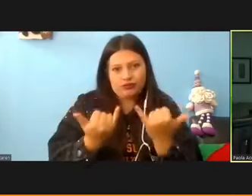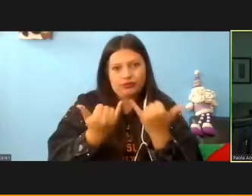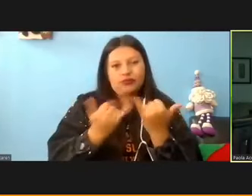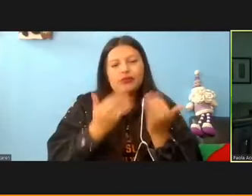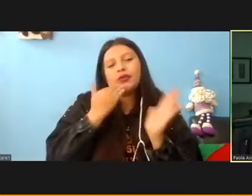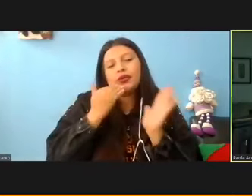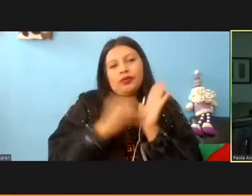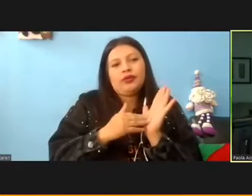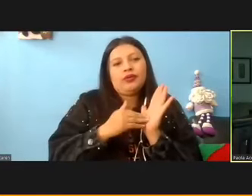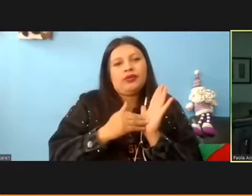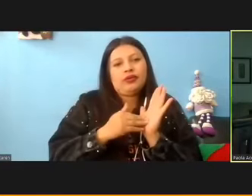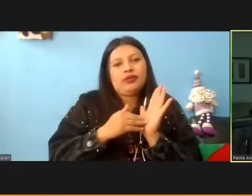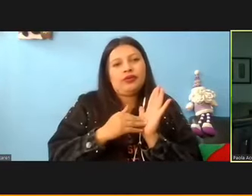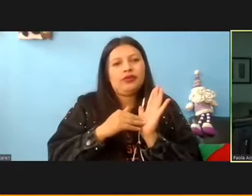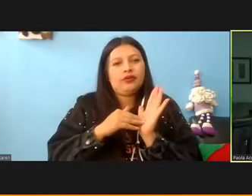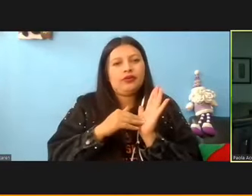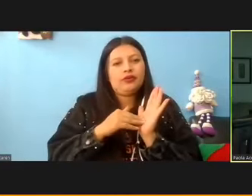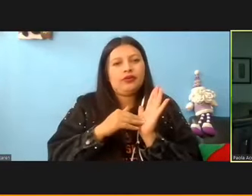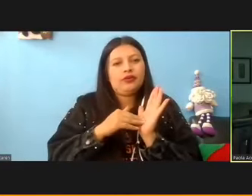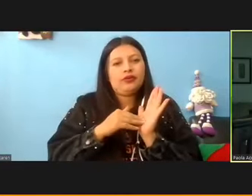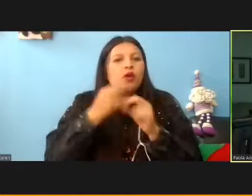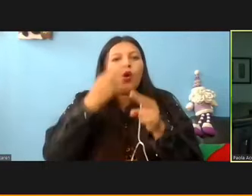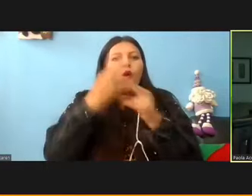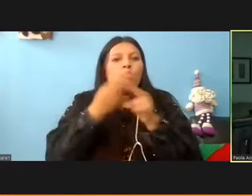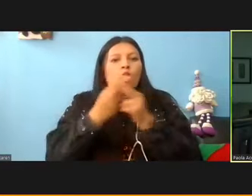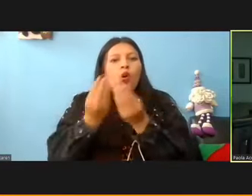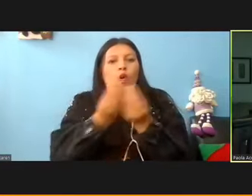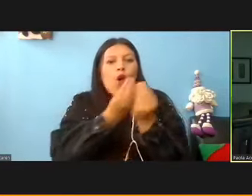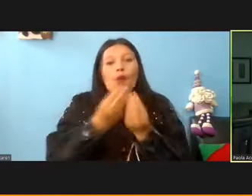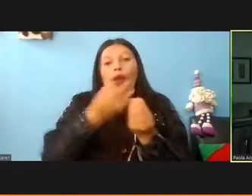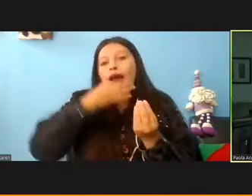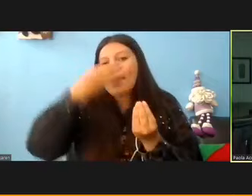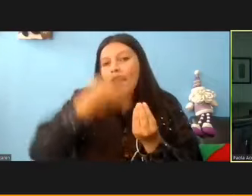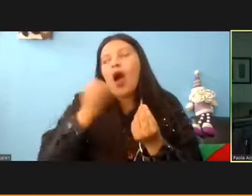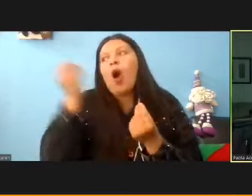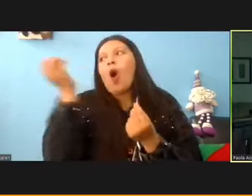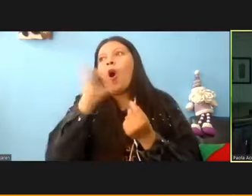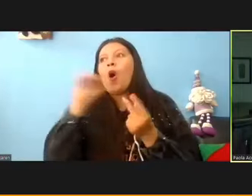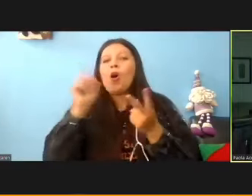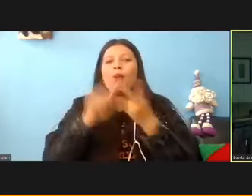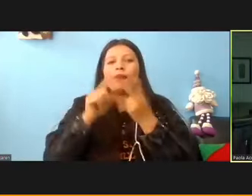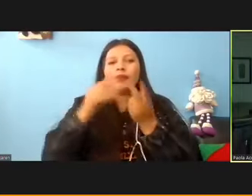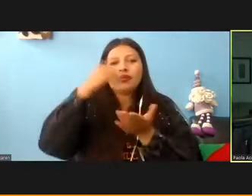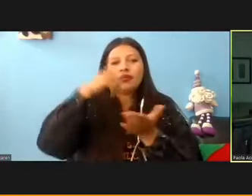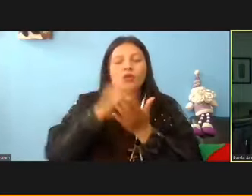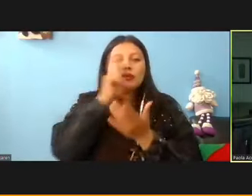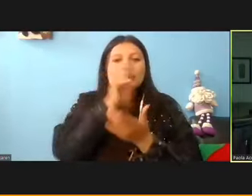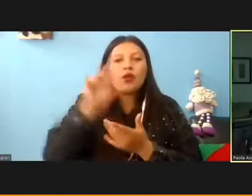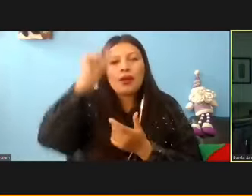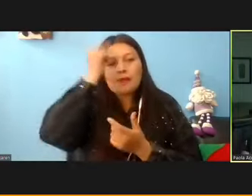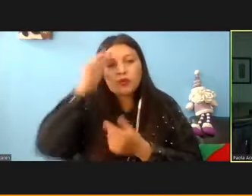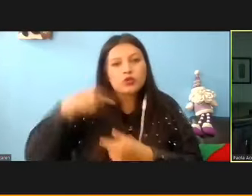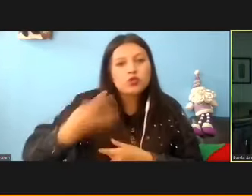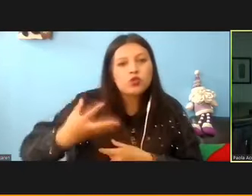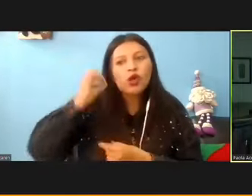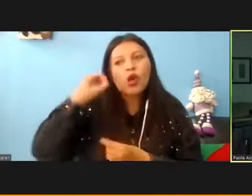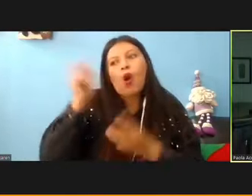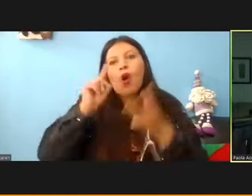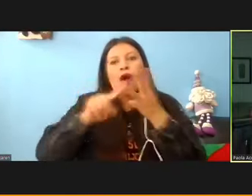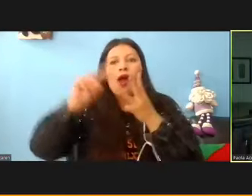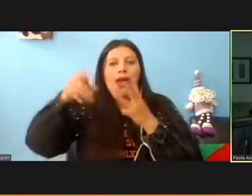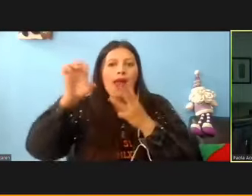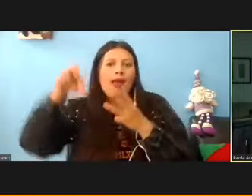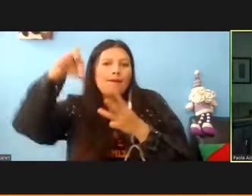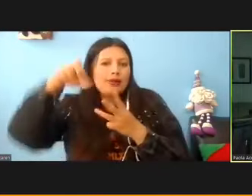por ejemplo, podríamos nombrar la Comisión de la Verdad, o podríamos nombrar el Centro Nacional de Memoria Histórica, o podríamos nombrar la JEP,